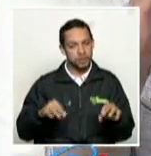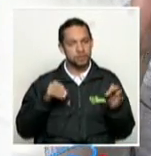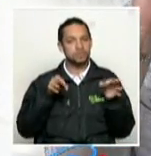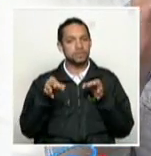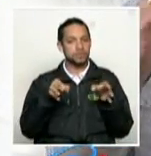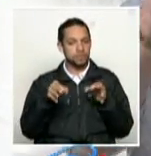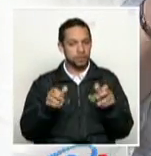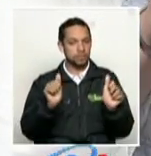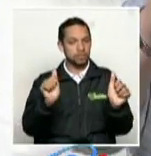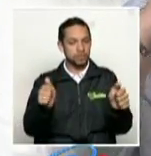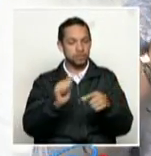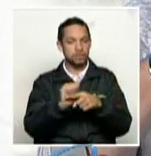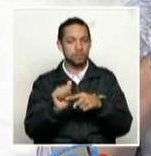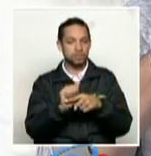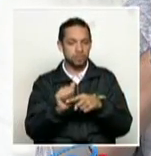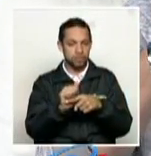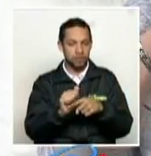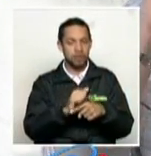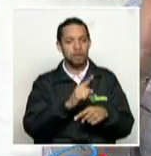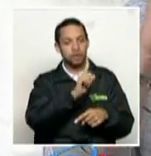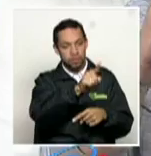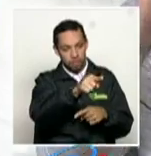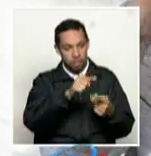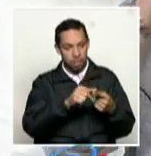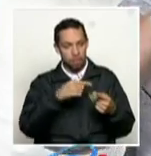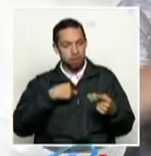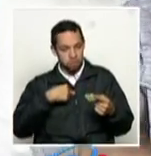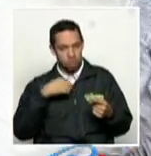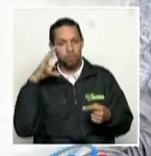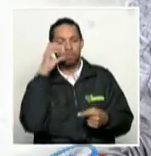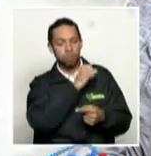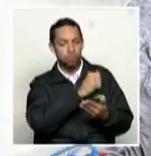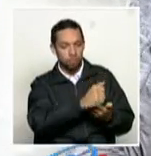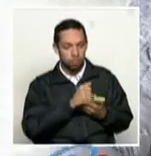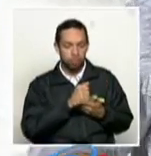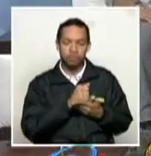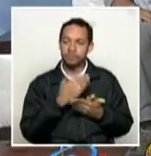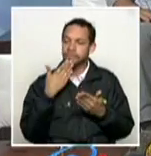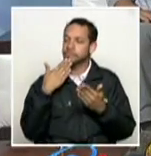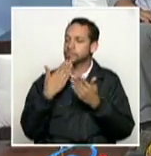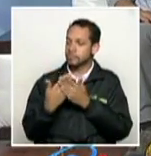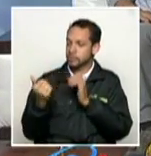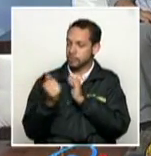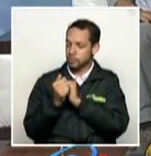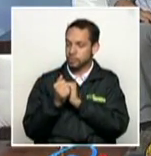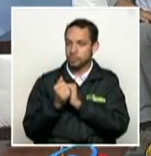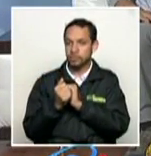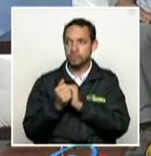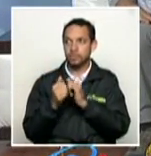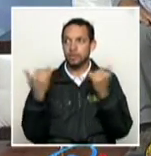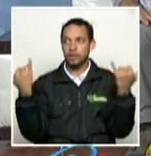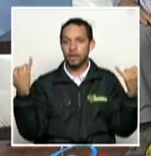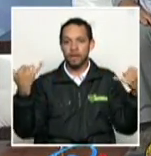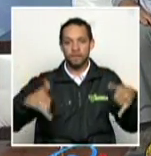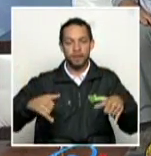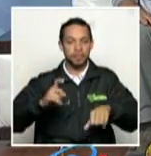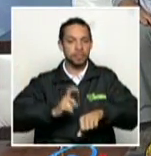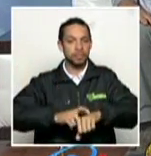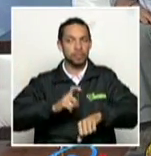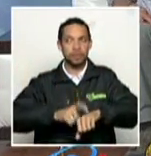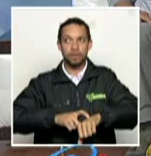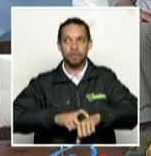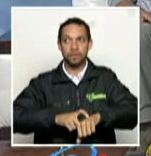sencillo, con un lenguaje que usted y yo, que no somos médicos, podemos entender. Médico, felicidades. No alcanzamos un video. No alcanzamos el